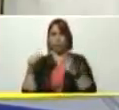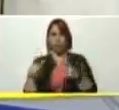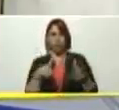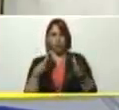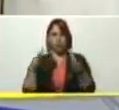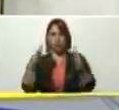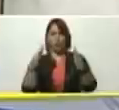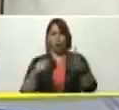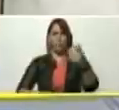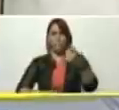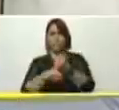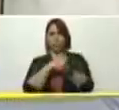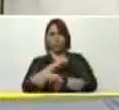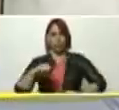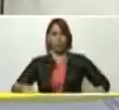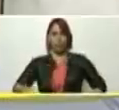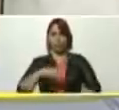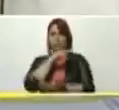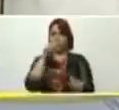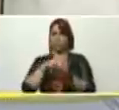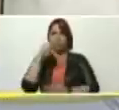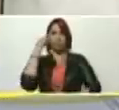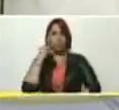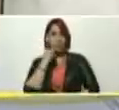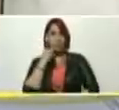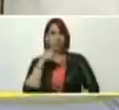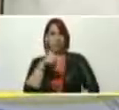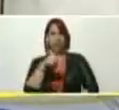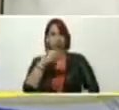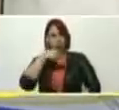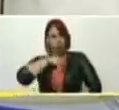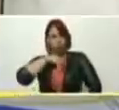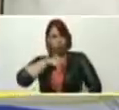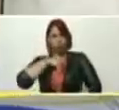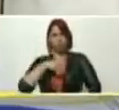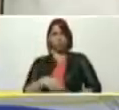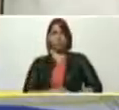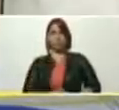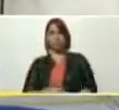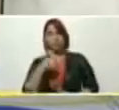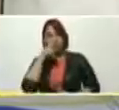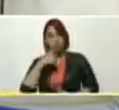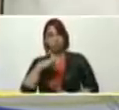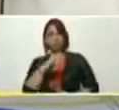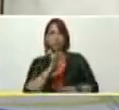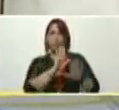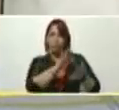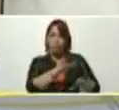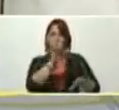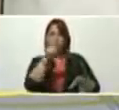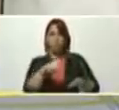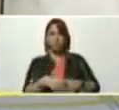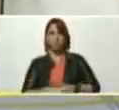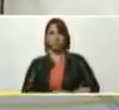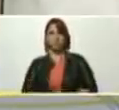Apóyate en la Fuerza Armada Nacional Bolivariana, que es tu esencia, en el pueblo, el poder popular.